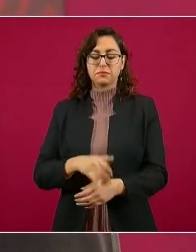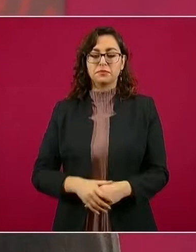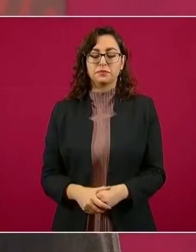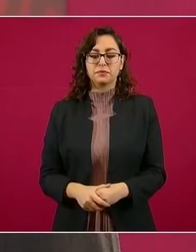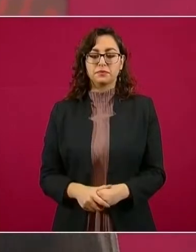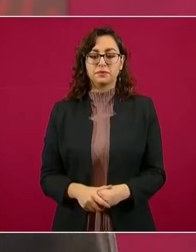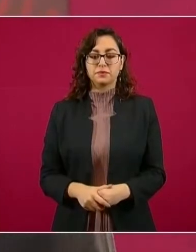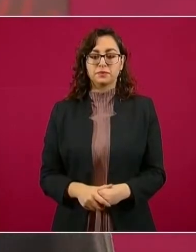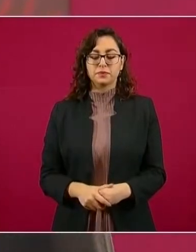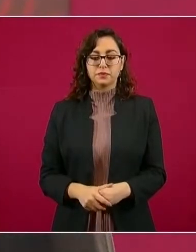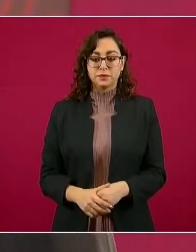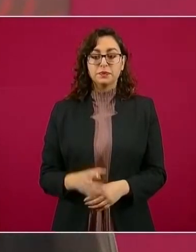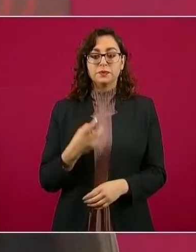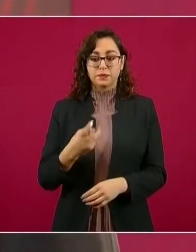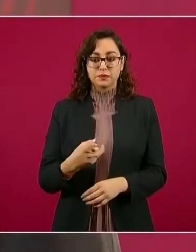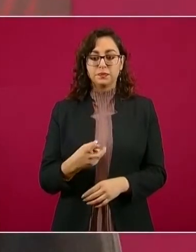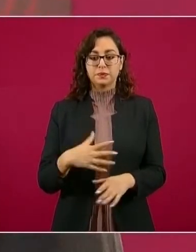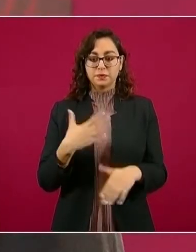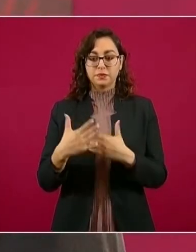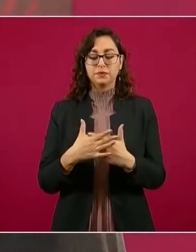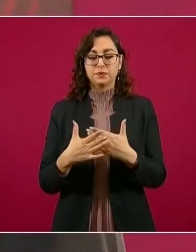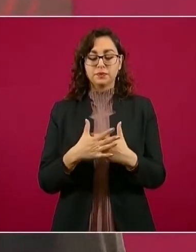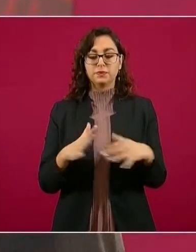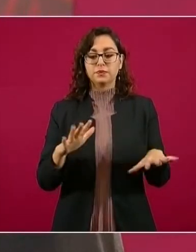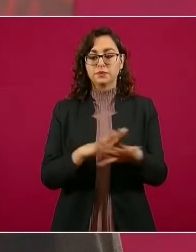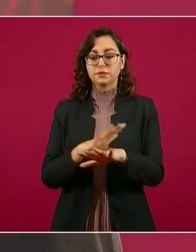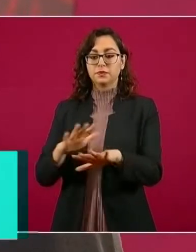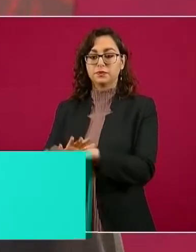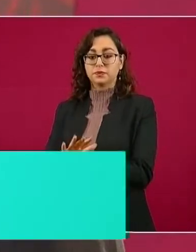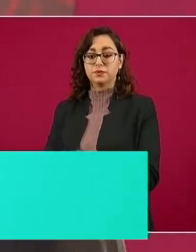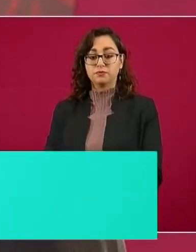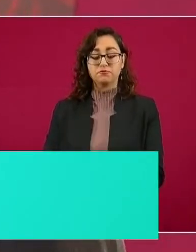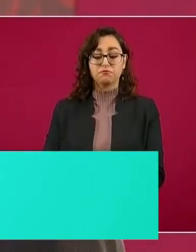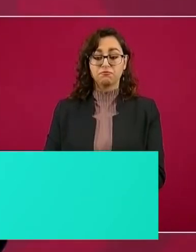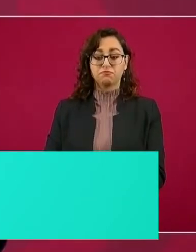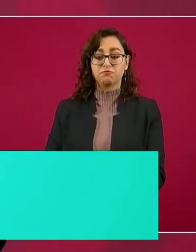responsabilidad. Estos son los cambios. 5 mujeres.